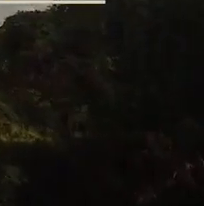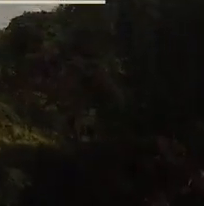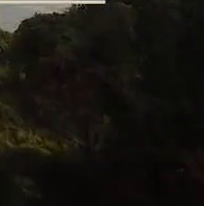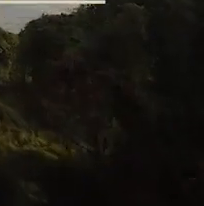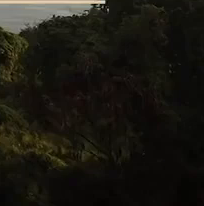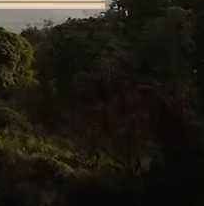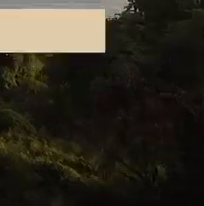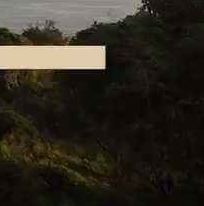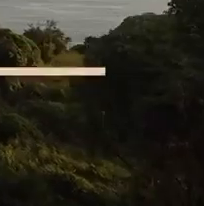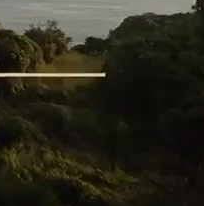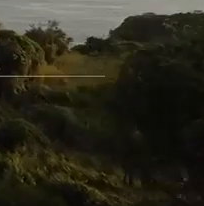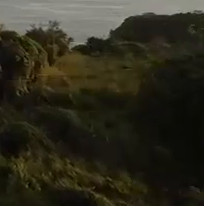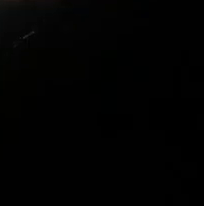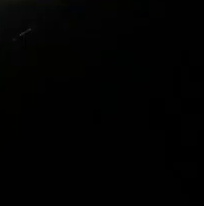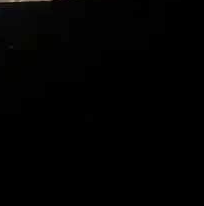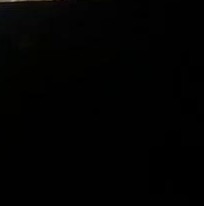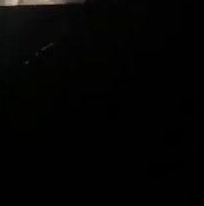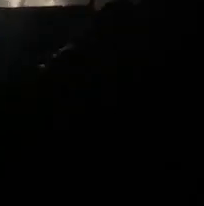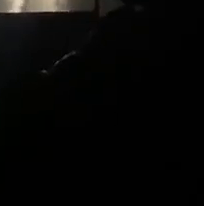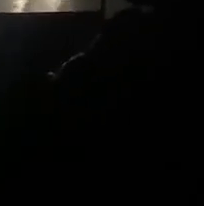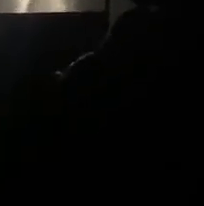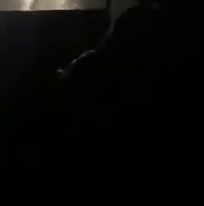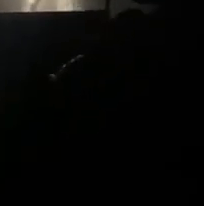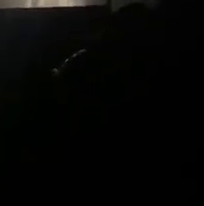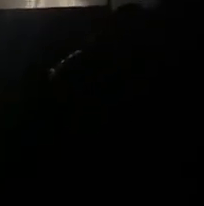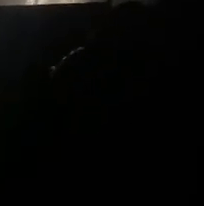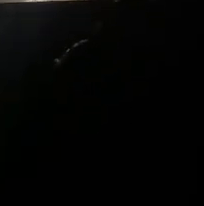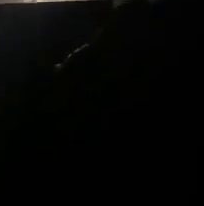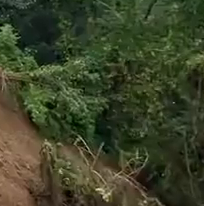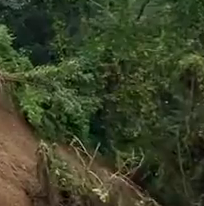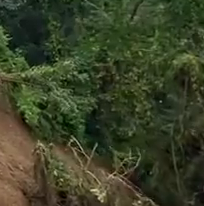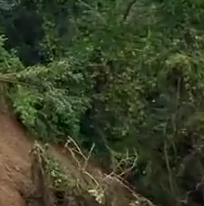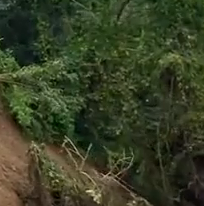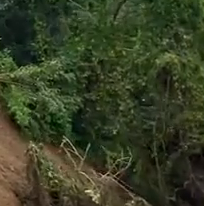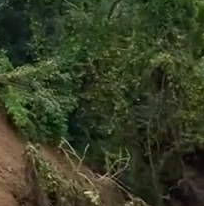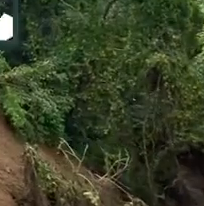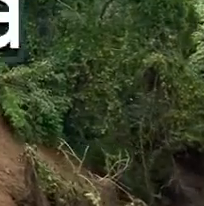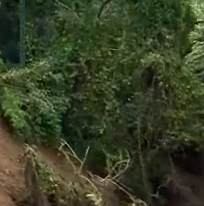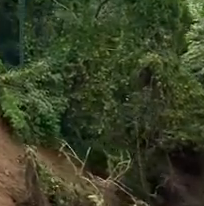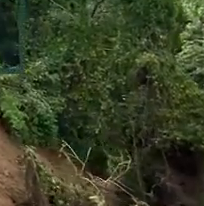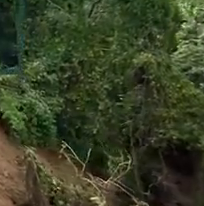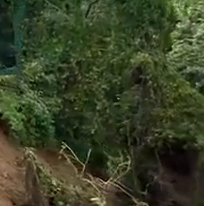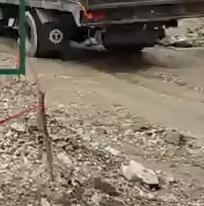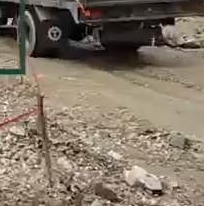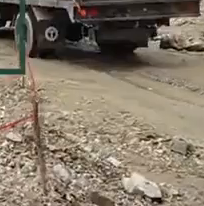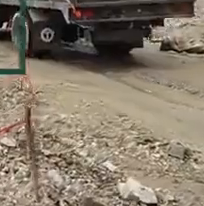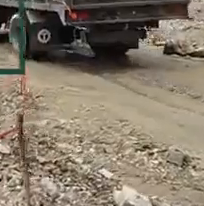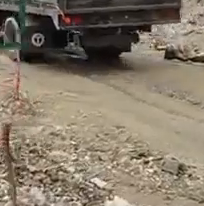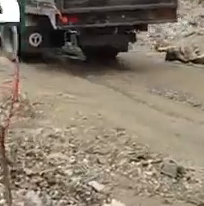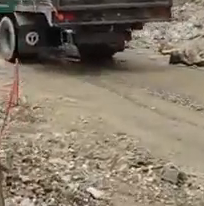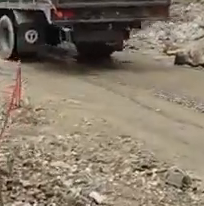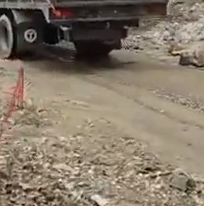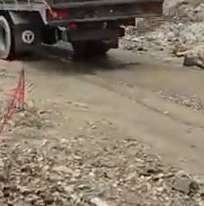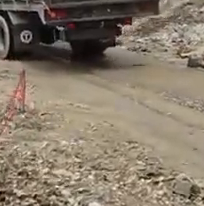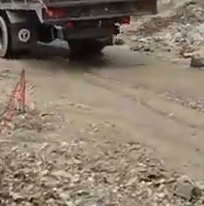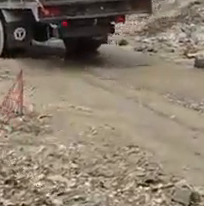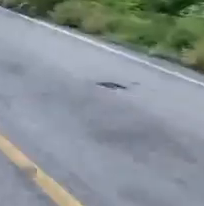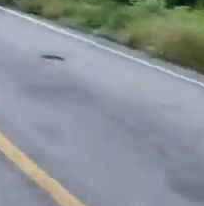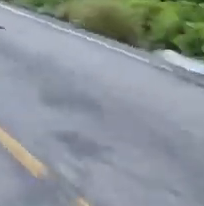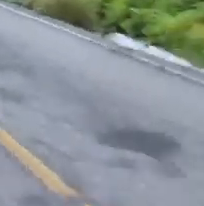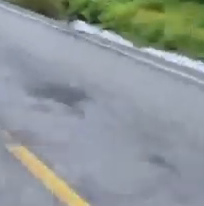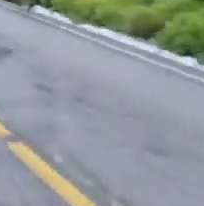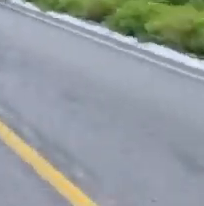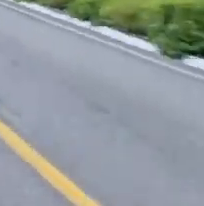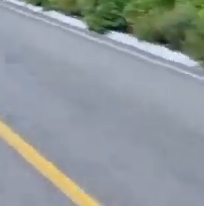La ayuda no conoce de adversidades ni desastres. Para para quienes tienen el compromiso de construir un México